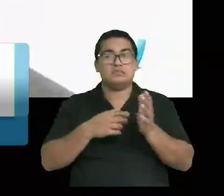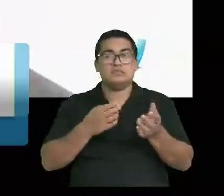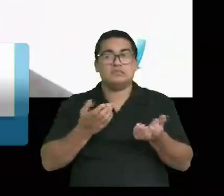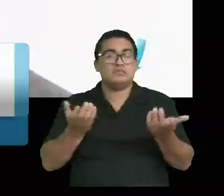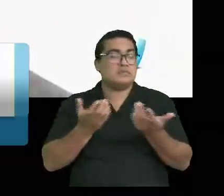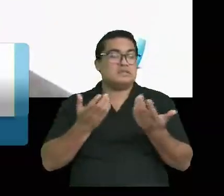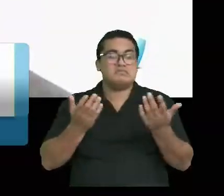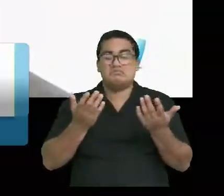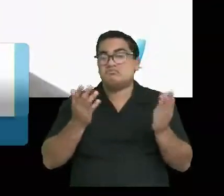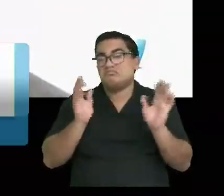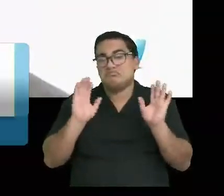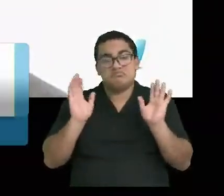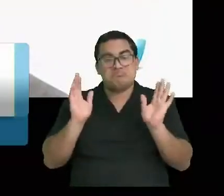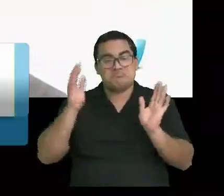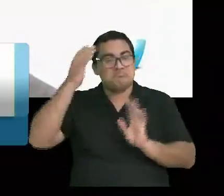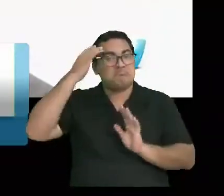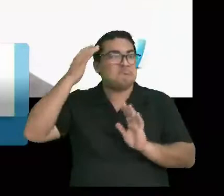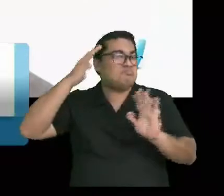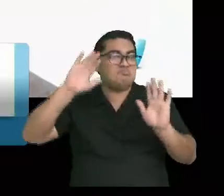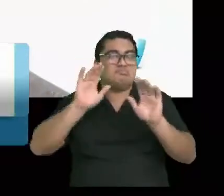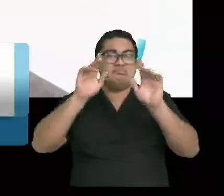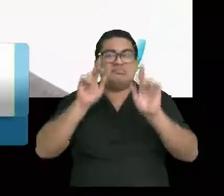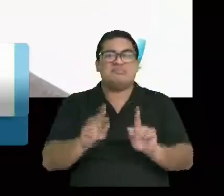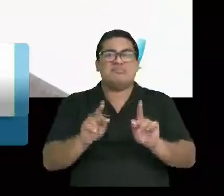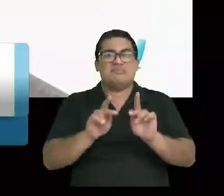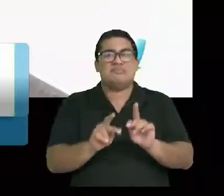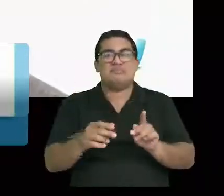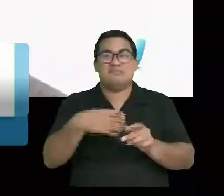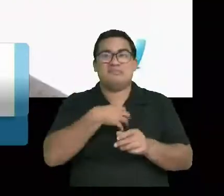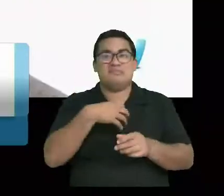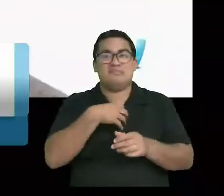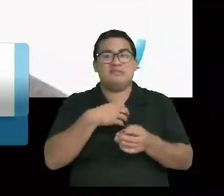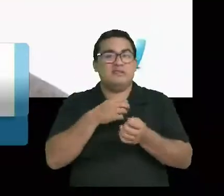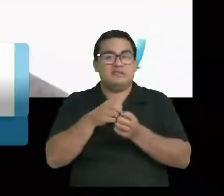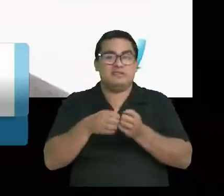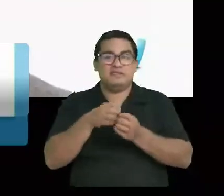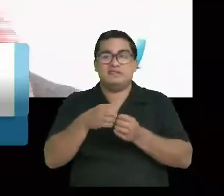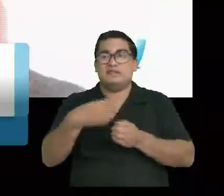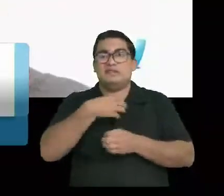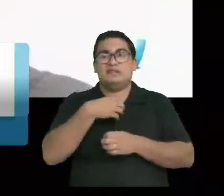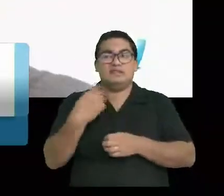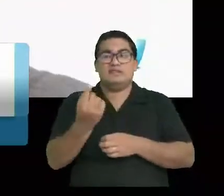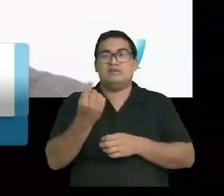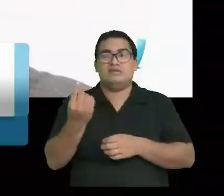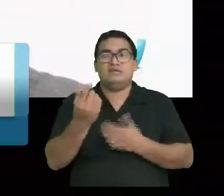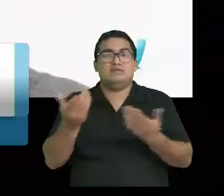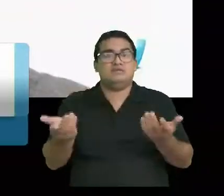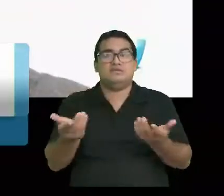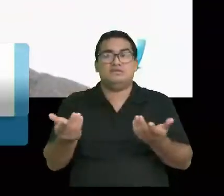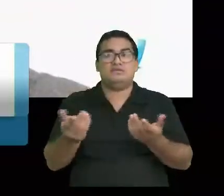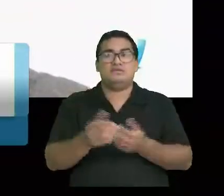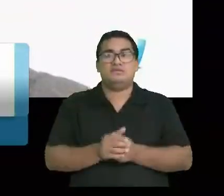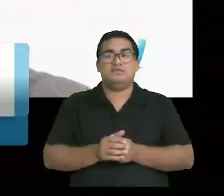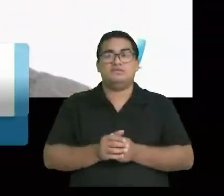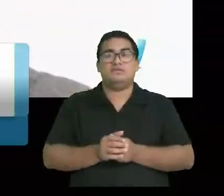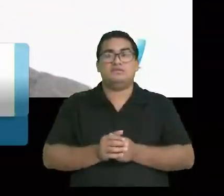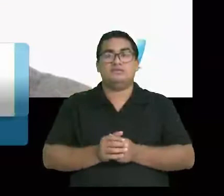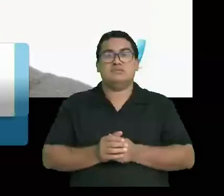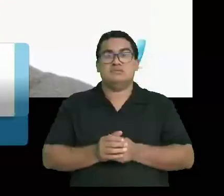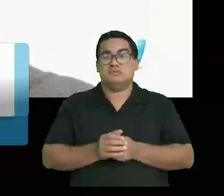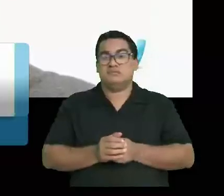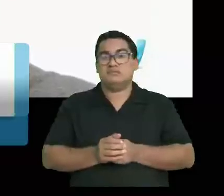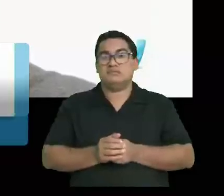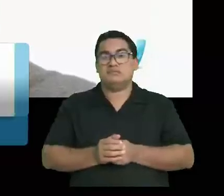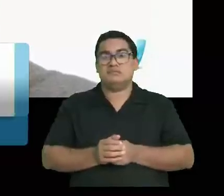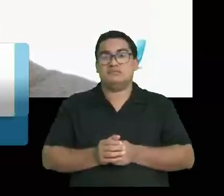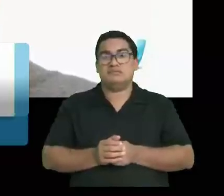dental. Incluso el paciente puede percatarse de su problema por sí solo y por sí solo el problema puede